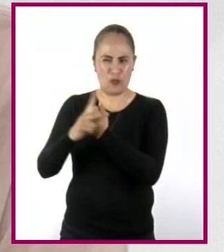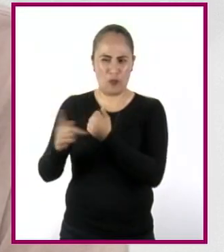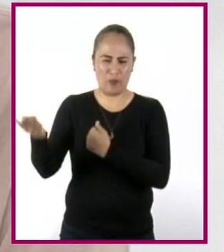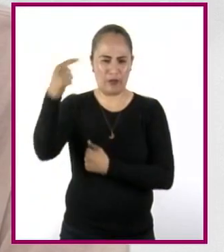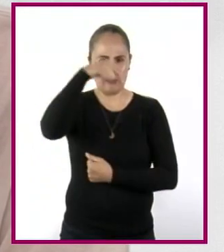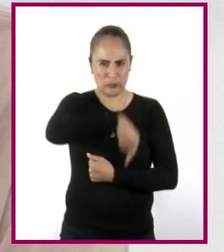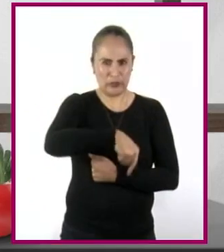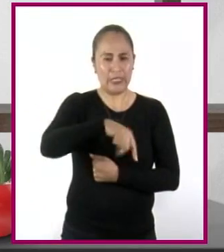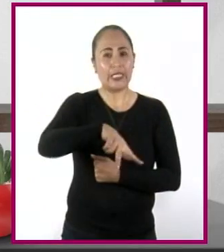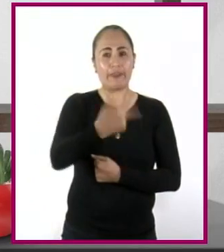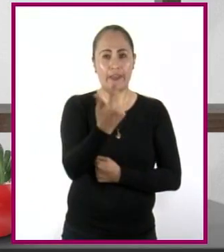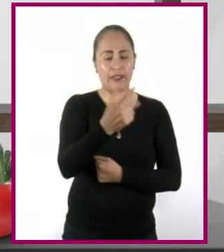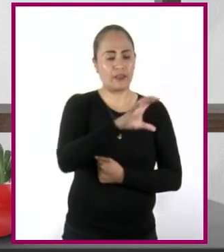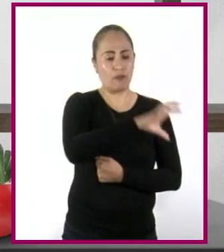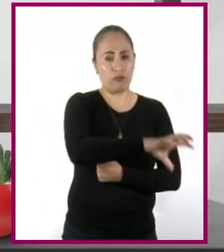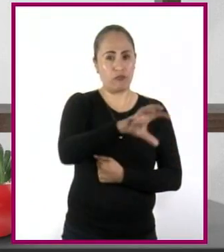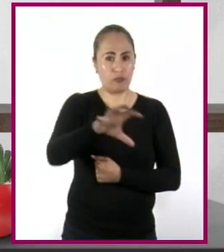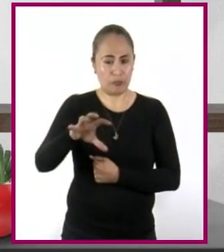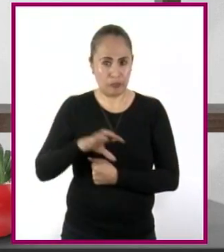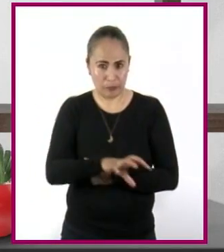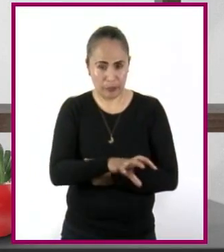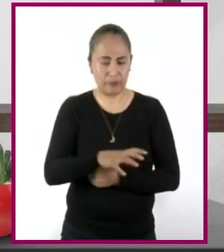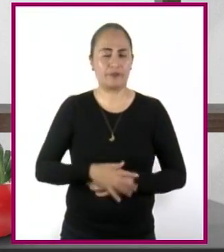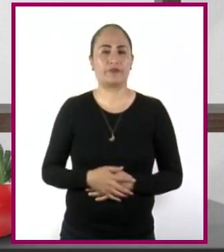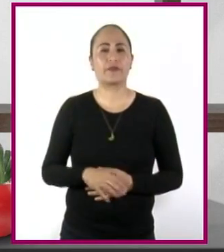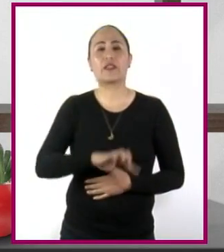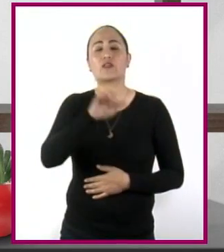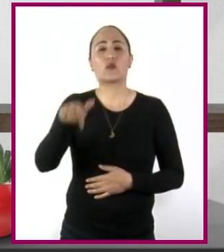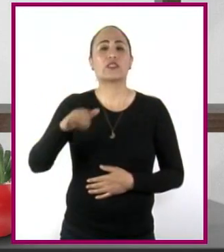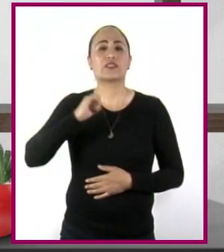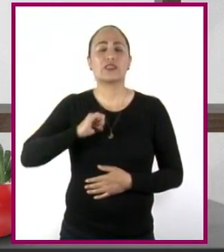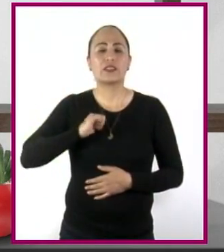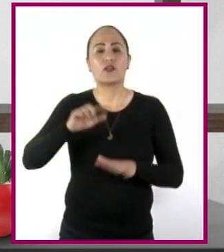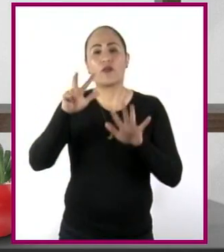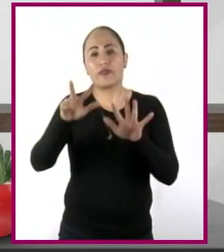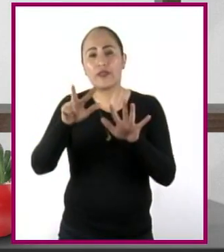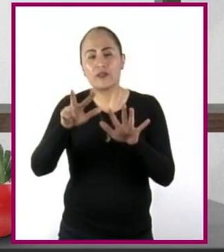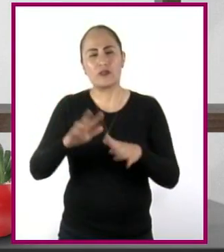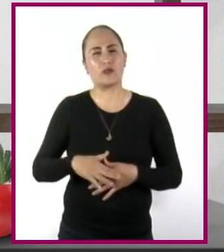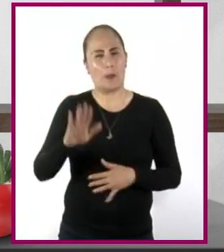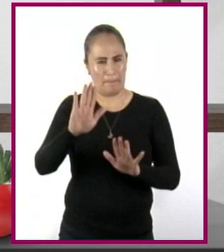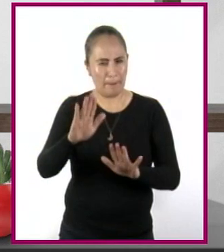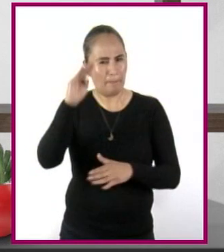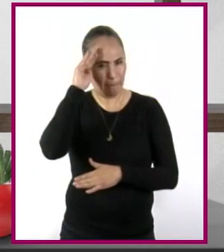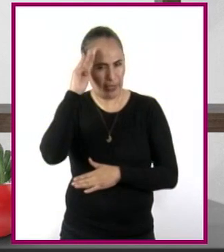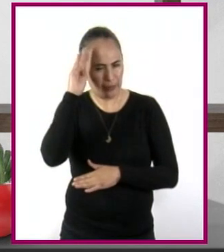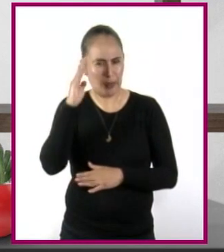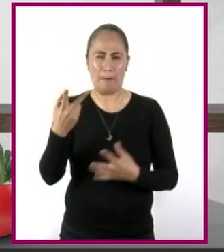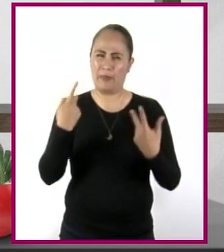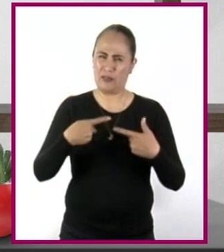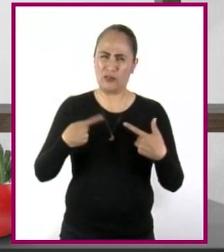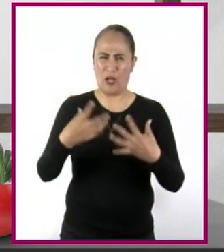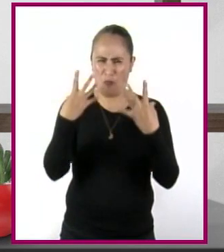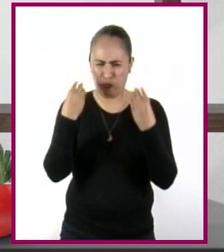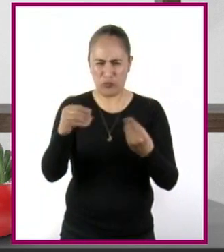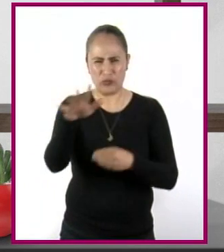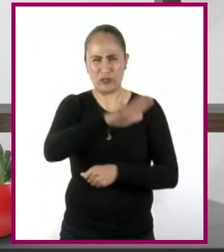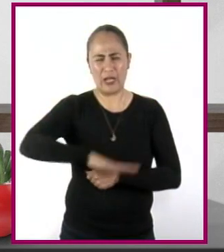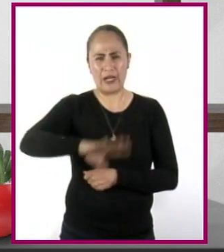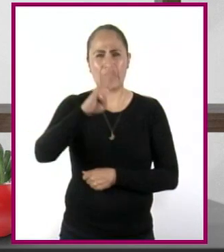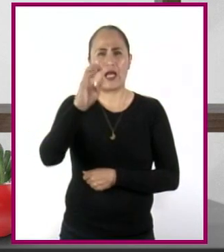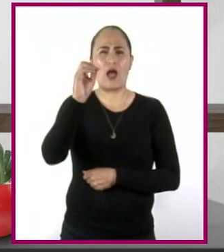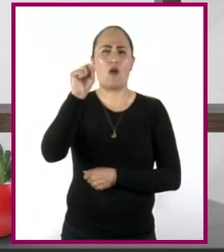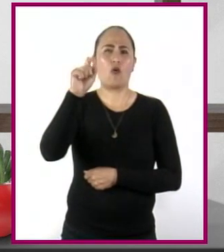formaron 13 colonias. Ahora viajemos al final del siglo XVIII. Imagínense a un grupo de miles de colonos de Boston que están